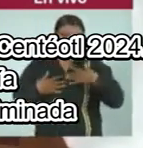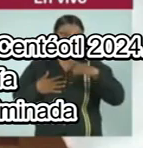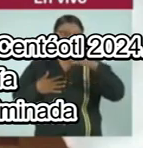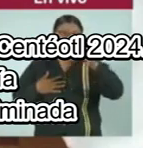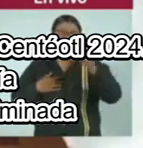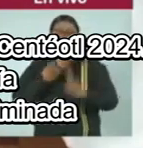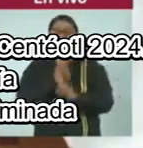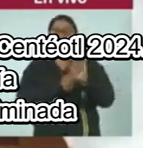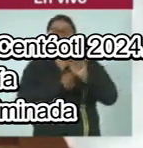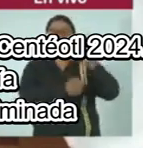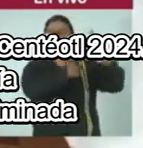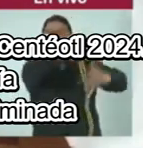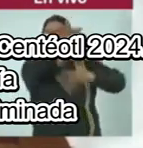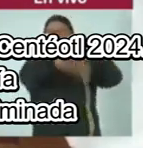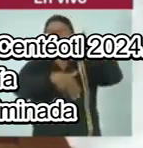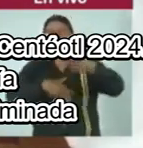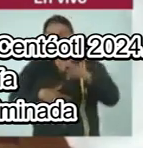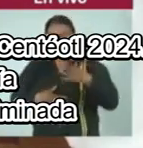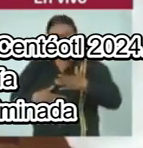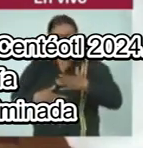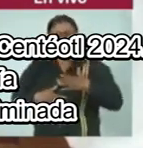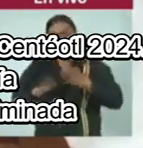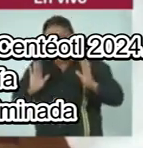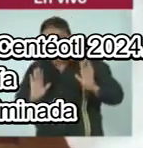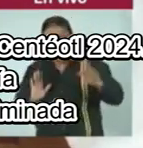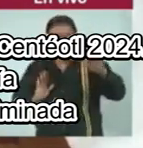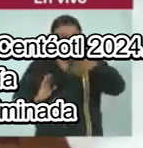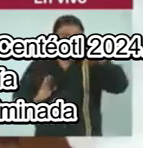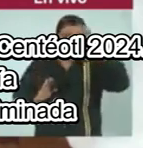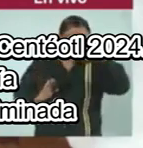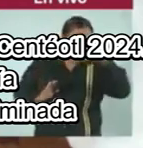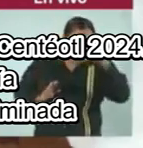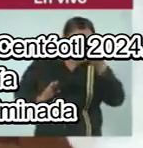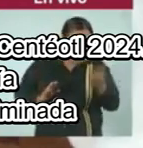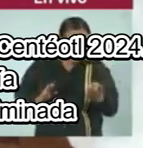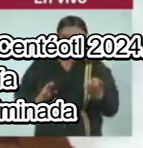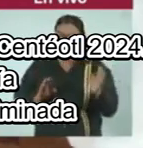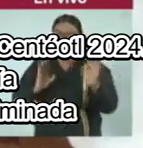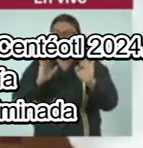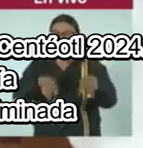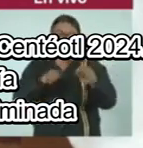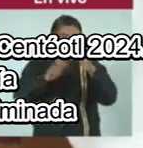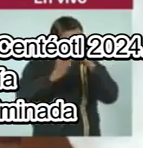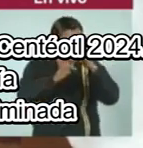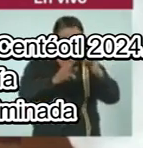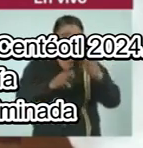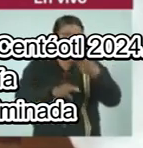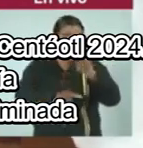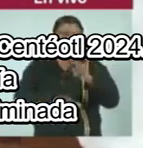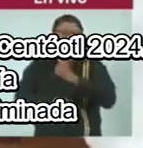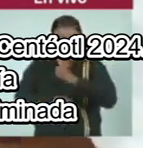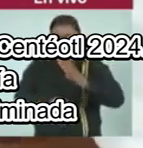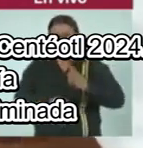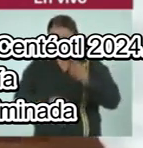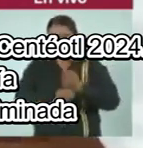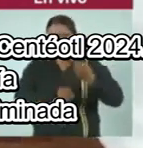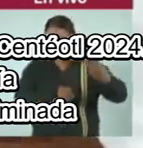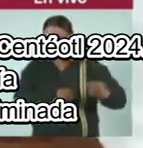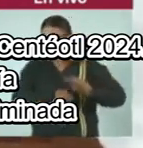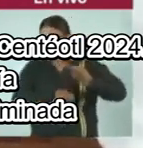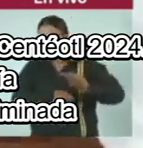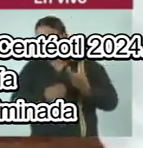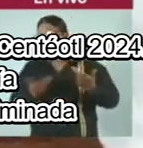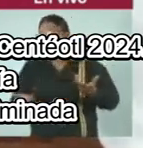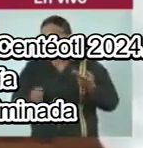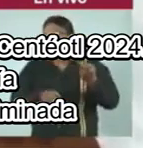controversia Pero dentro de mí dije Bueno es lo que ellos ven es lo que ellos piensan y es respetable pero yo creo que tienen que preguntar antes